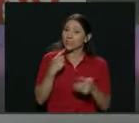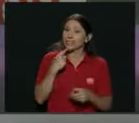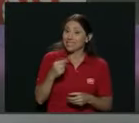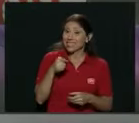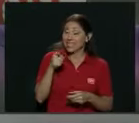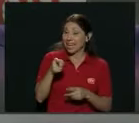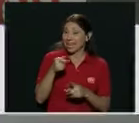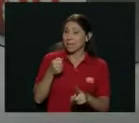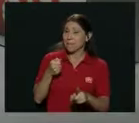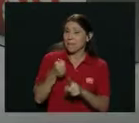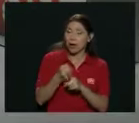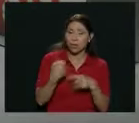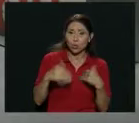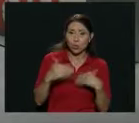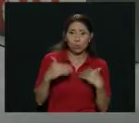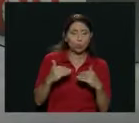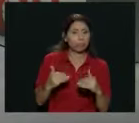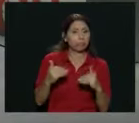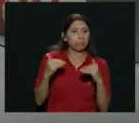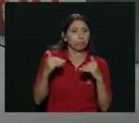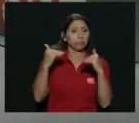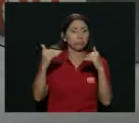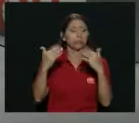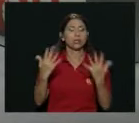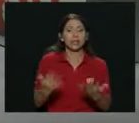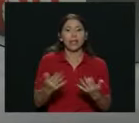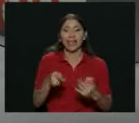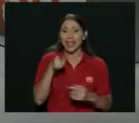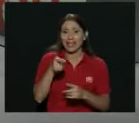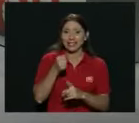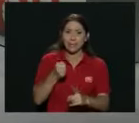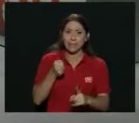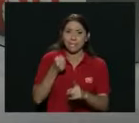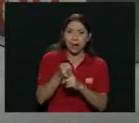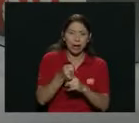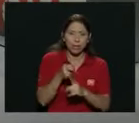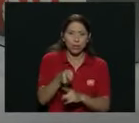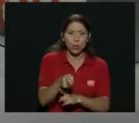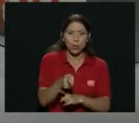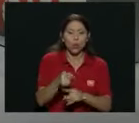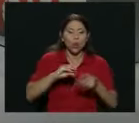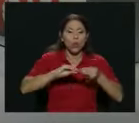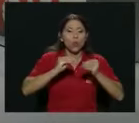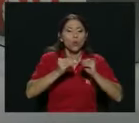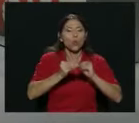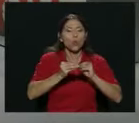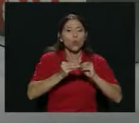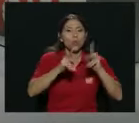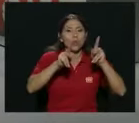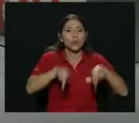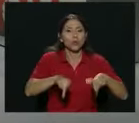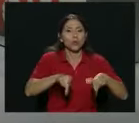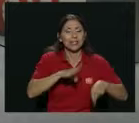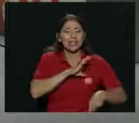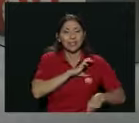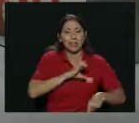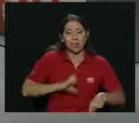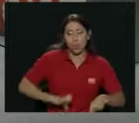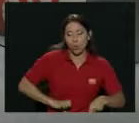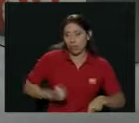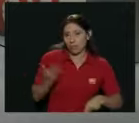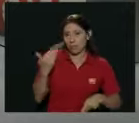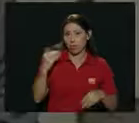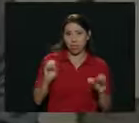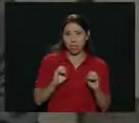el impacto es muy elevado, más o menos para dimensionar un poco este impacto. La cantidad de salvadoreños que perdieron la